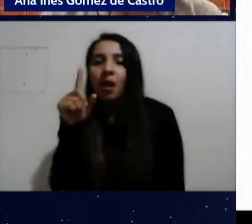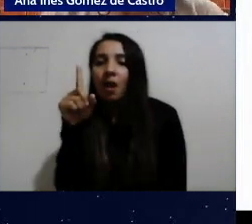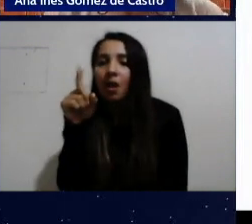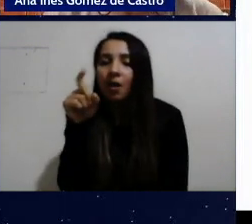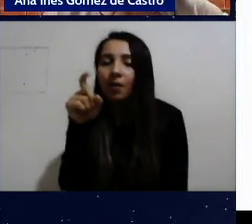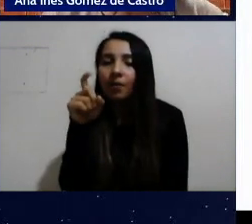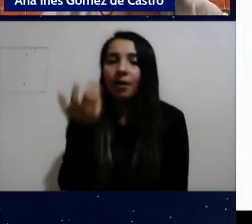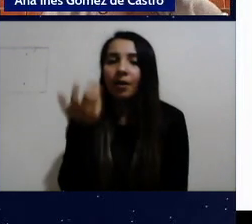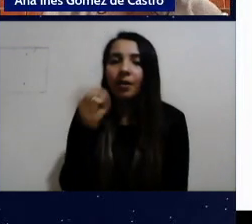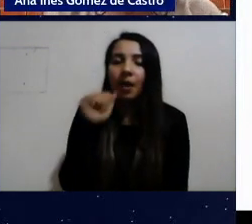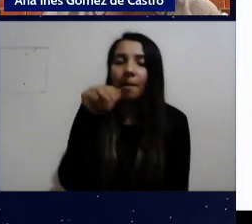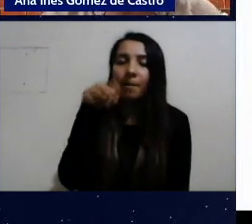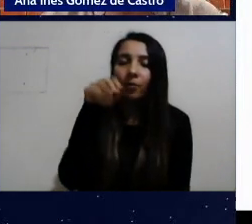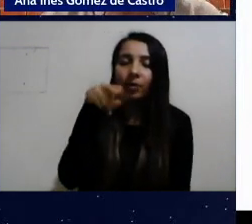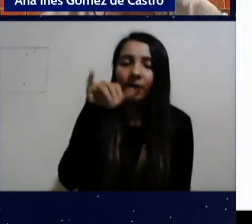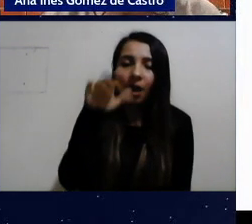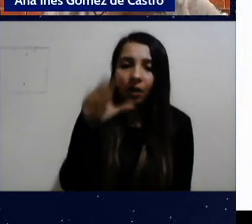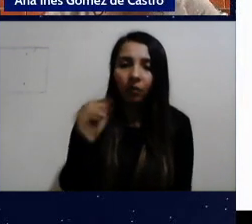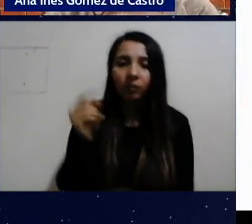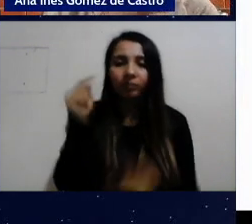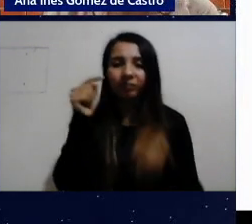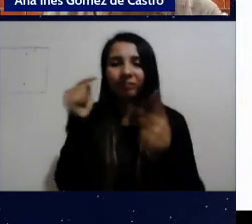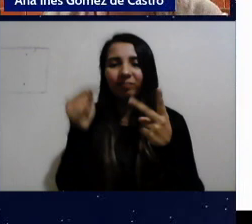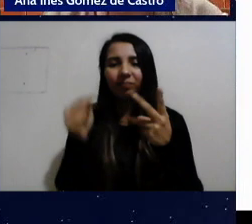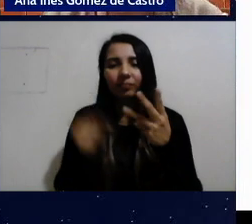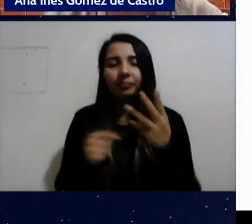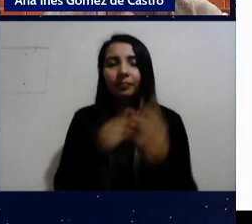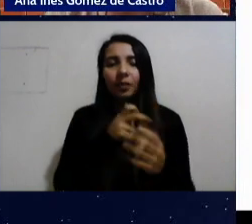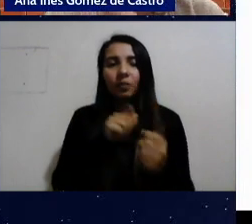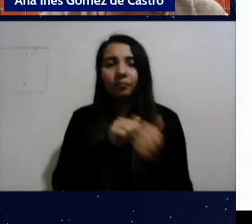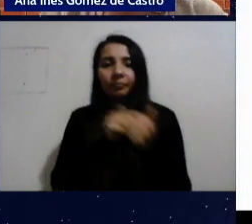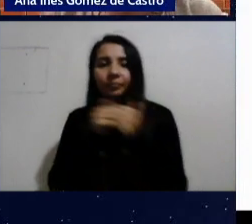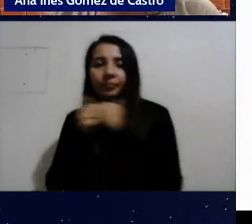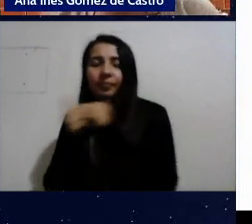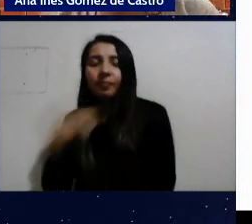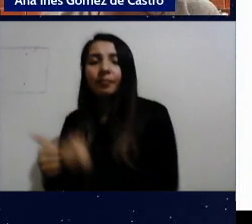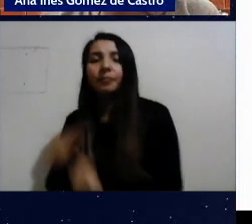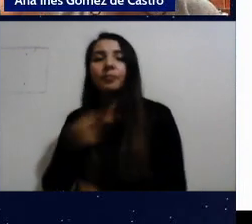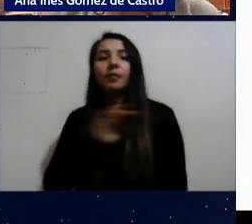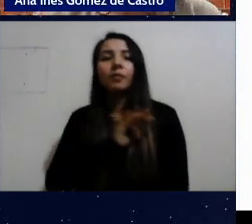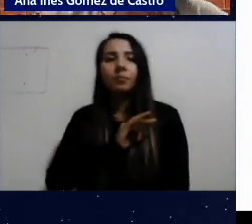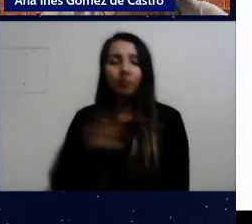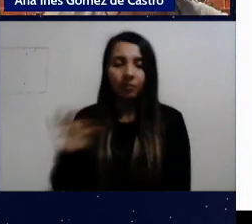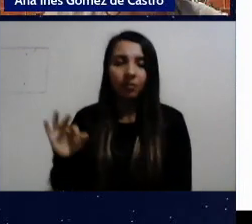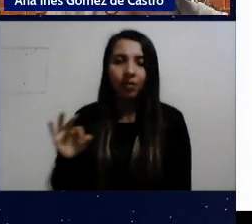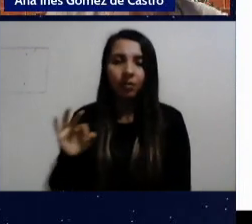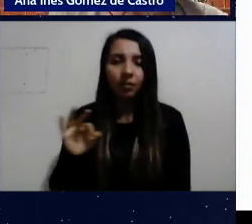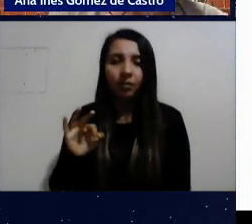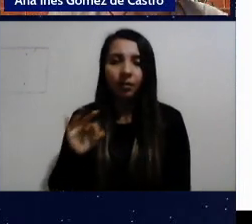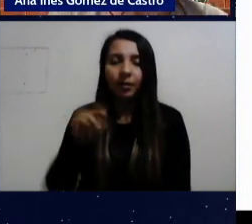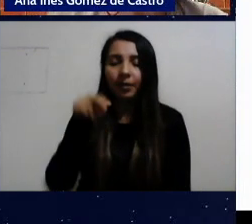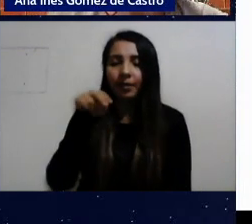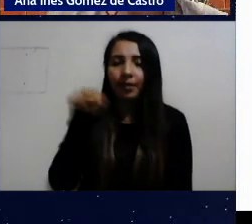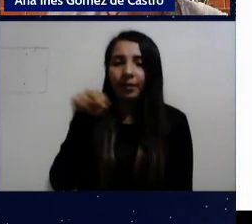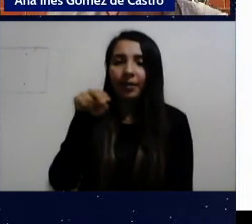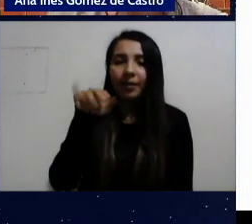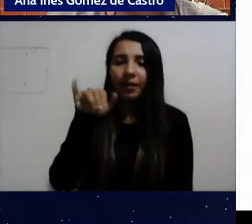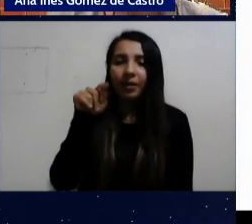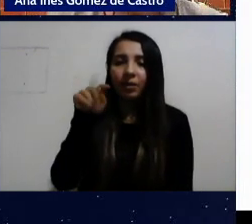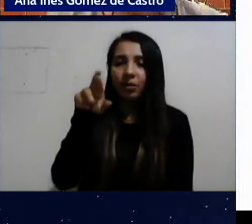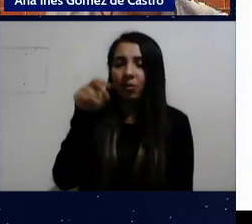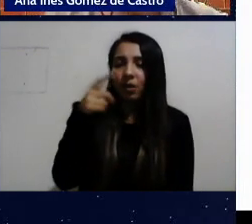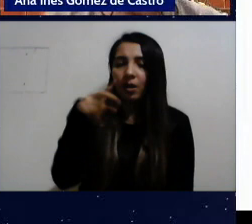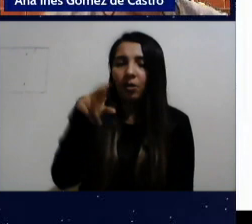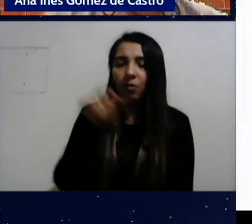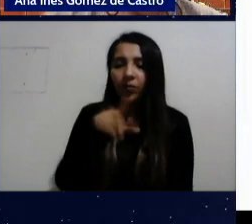agua, amoníaco, CO2, etcétera, se puede acabar llegando a formar las bases